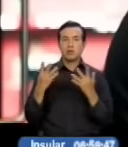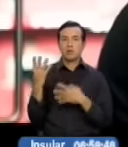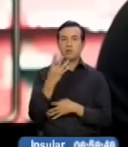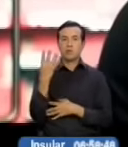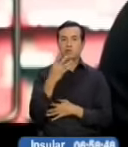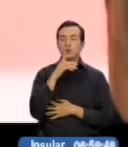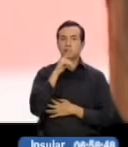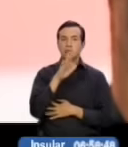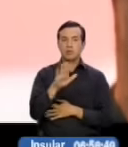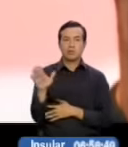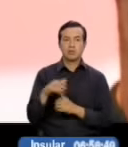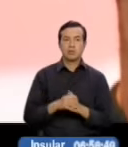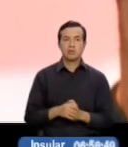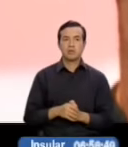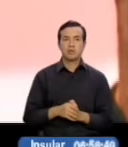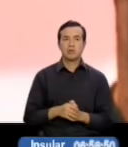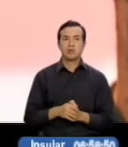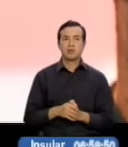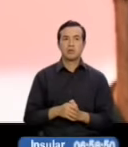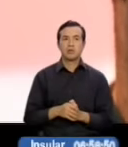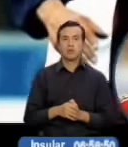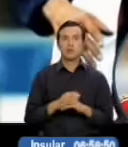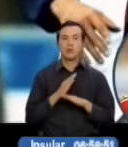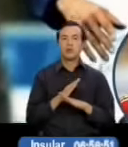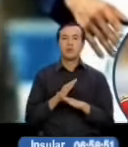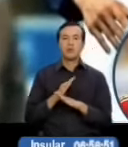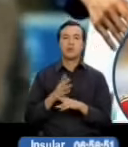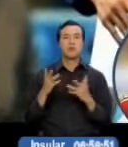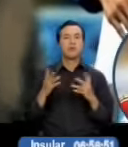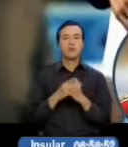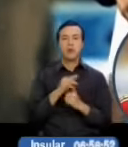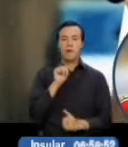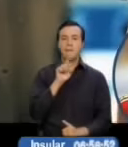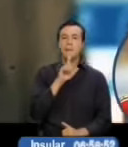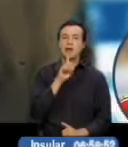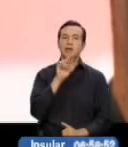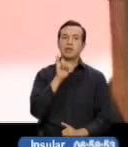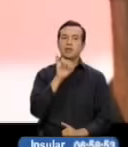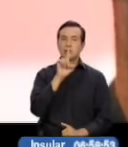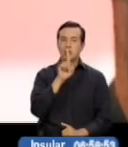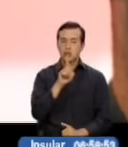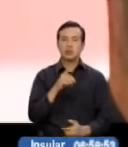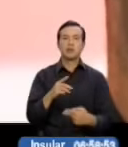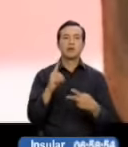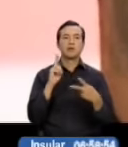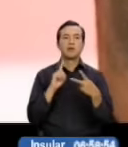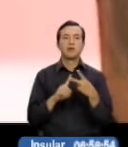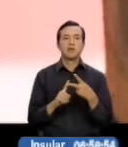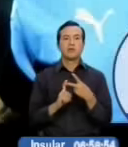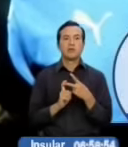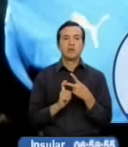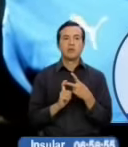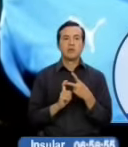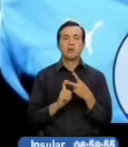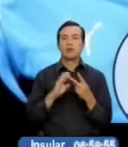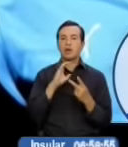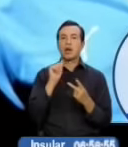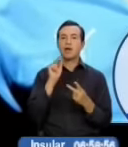la conforman. Defender is gonna be Maldini and Fabio